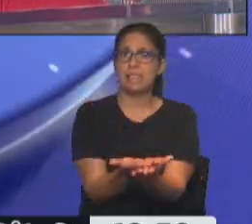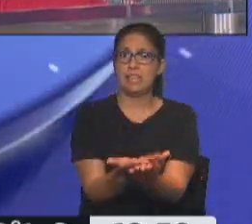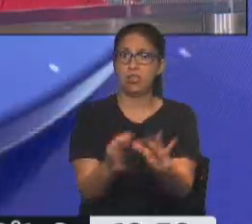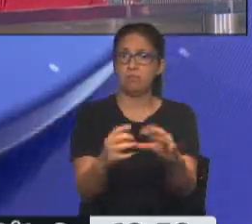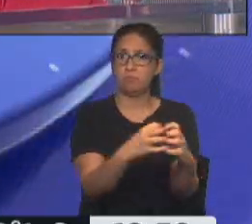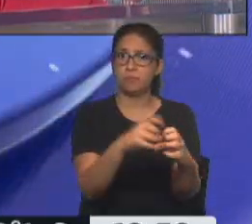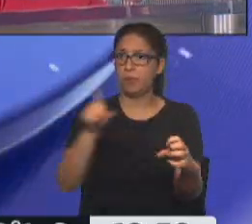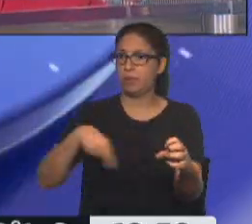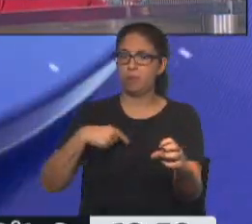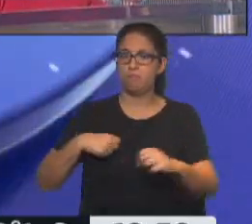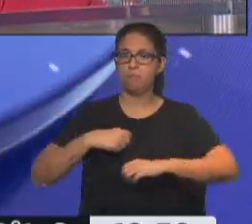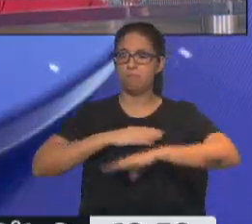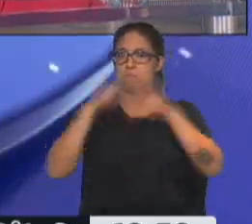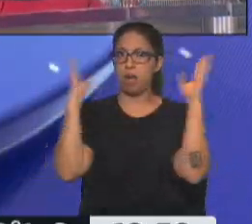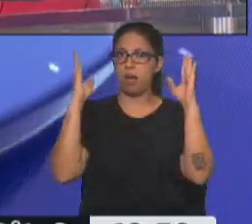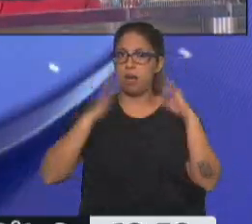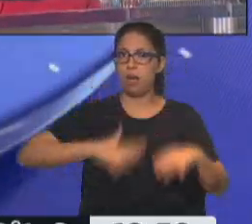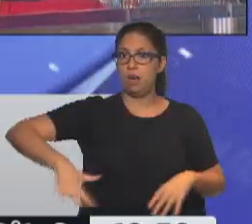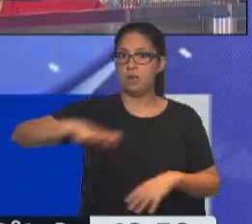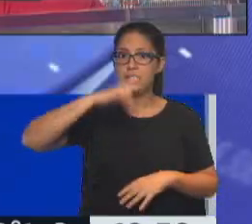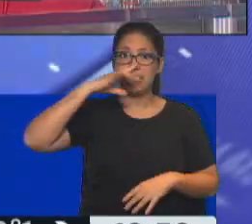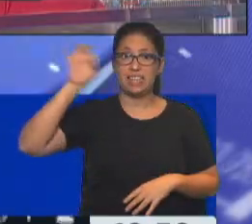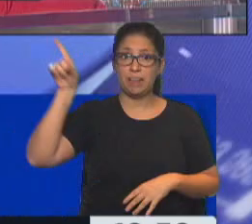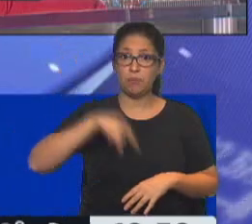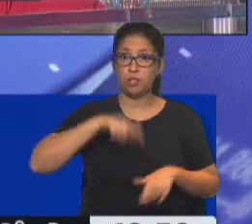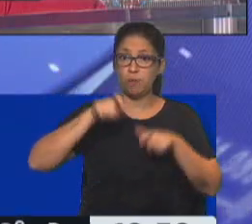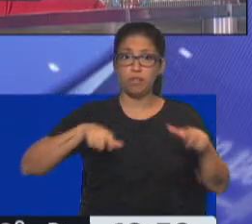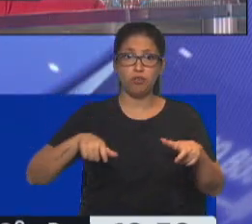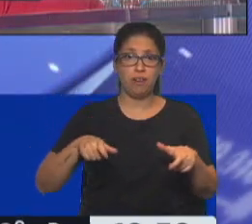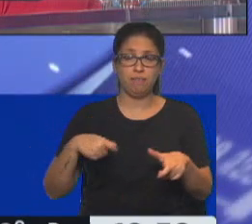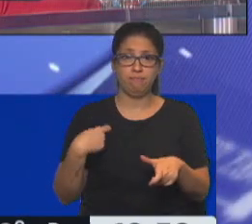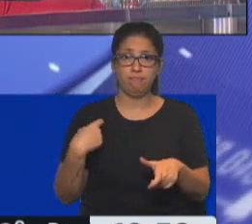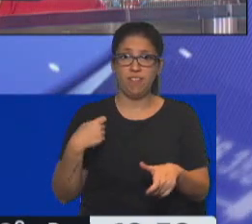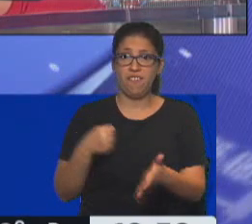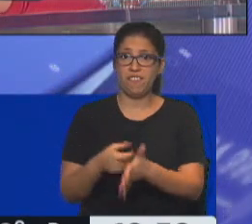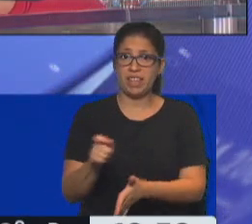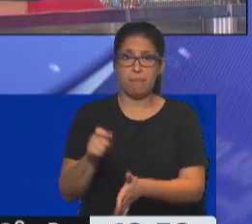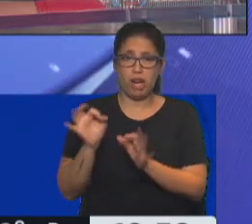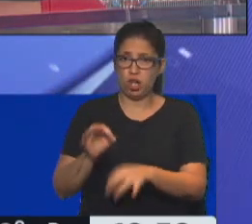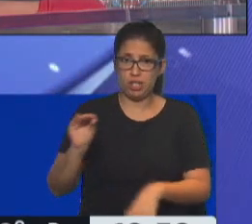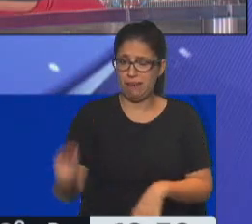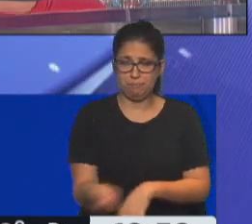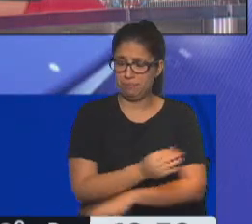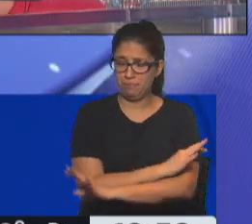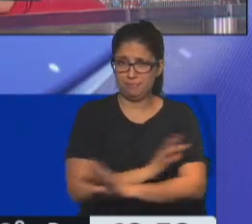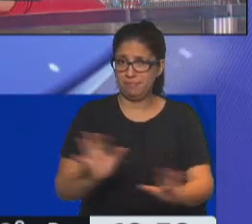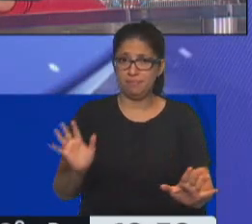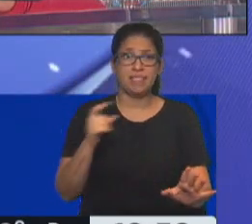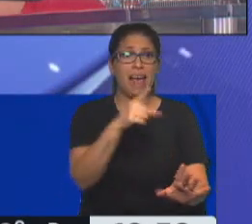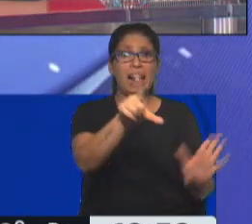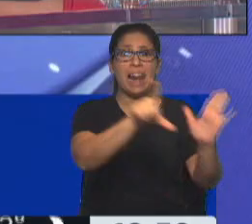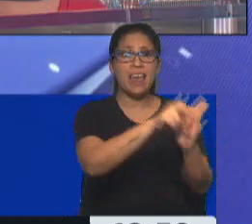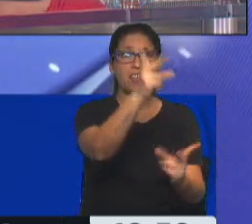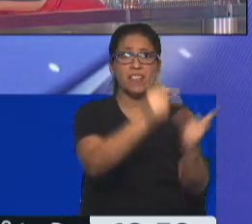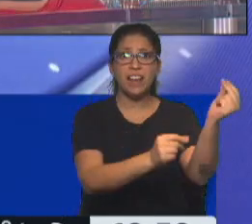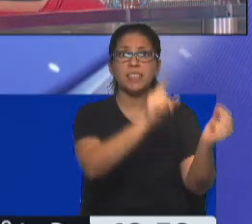polémica porque, como lo planteaba ahí el informe, más del 70% que no llega a fin de mes, y con esta ley de finanzas lo que se buscaba era